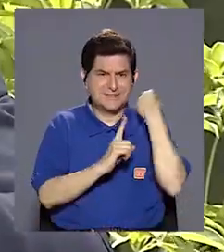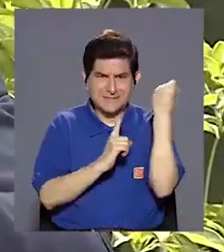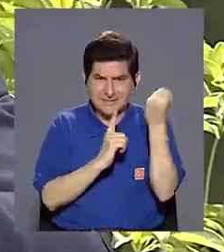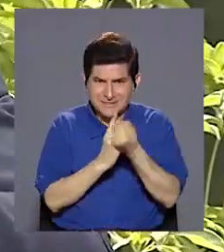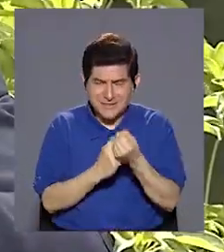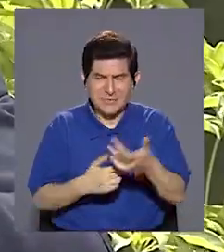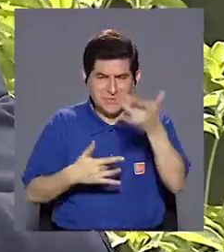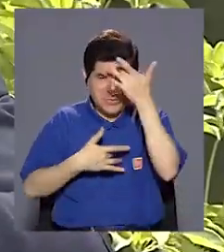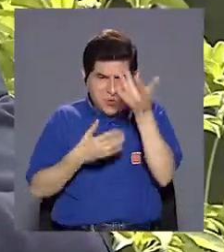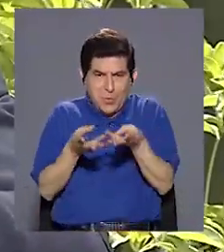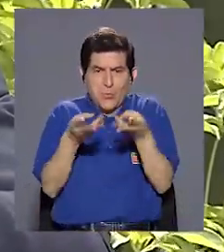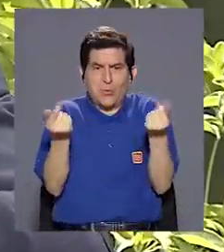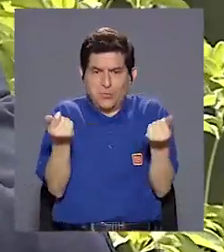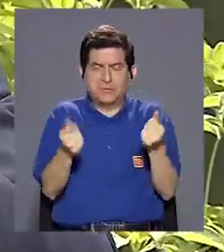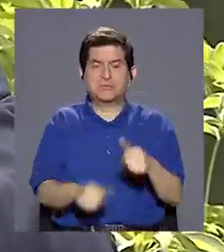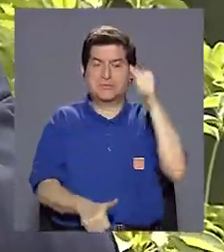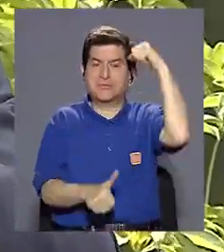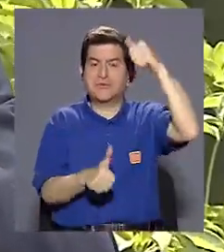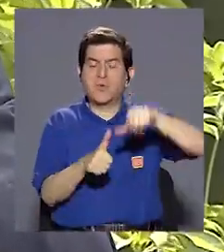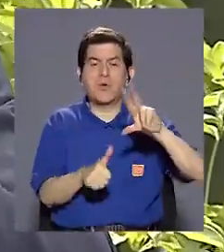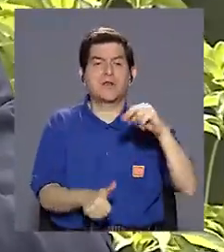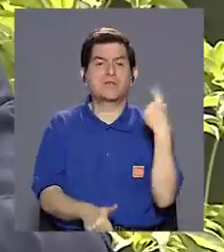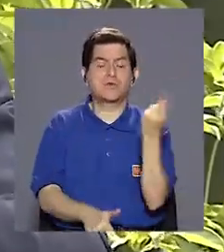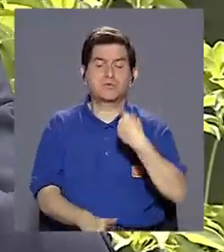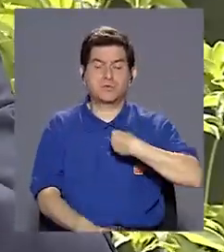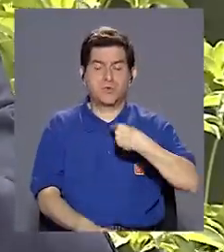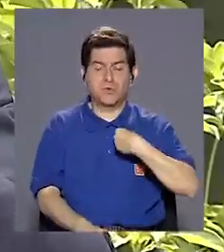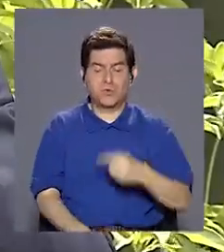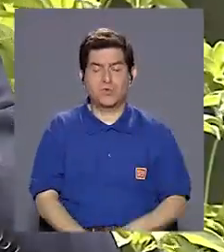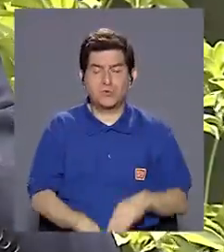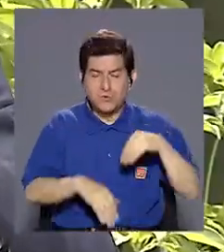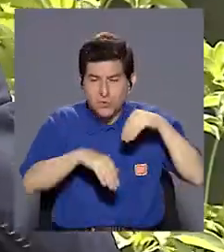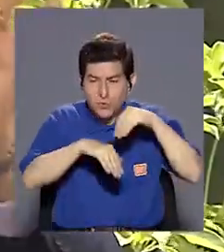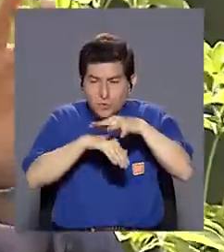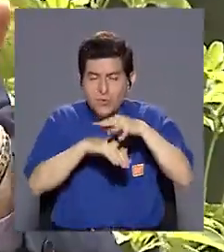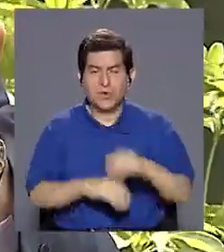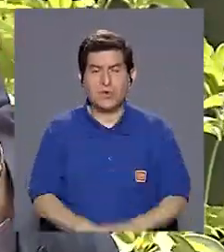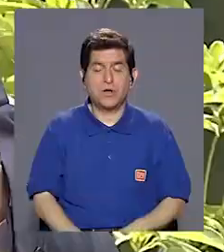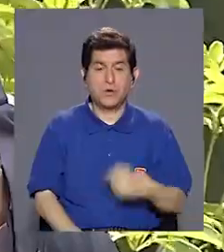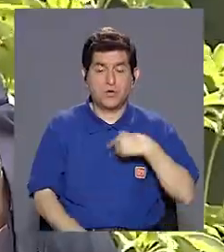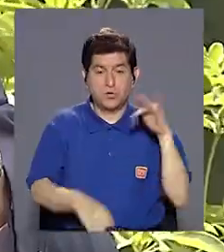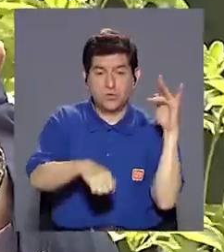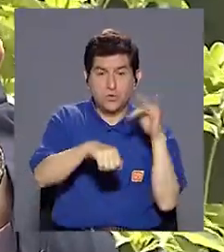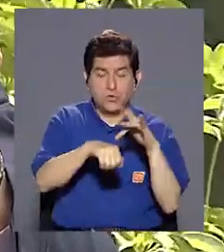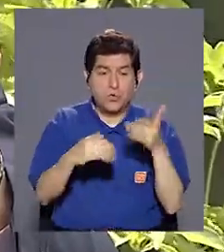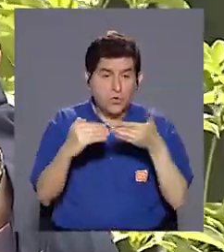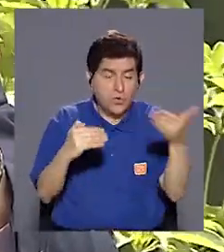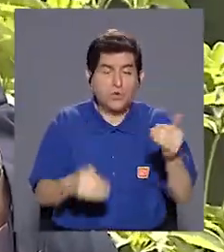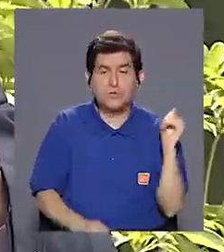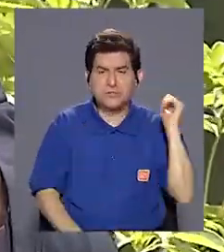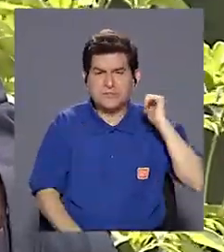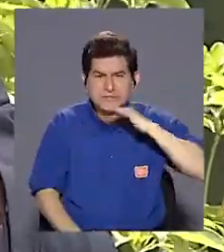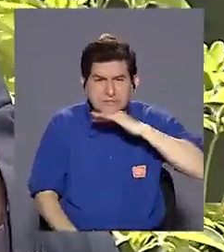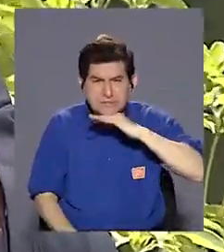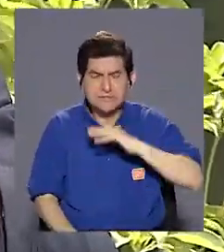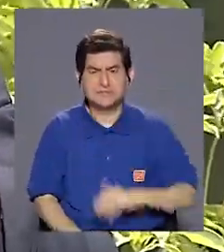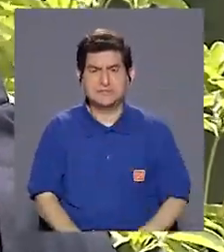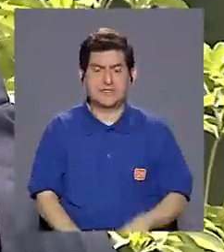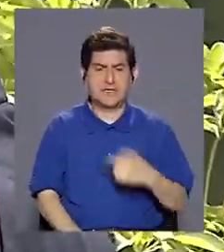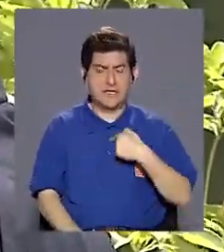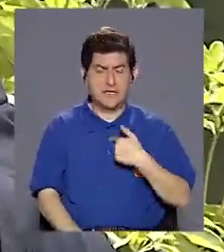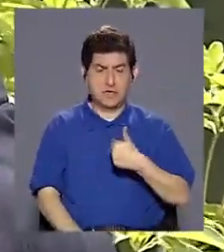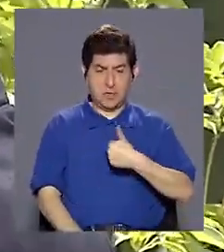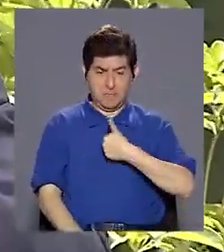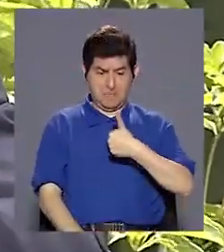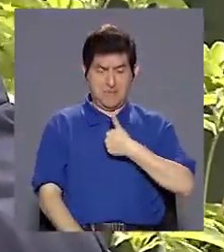tipo de enfermedades. Recordemos que no solamente yo me puedo transmitir, cuando yo toco un objeto infectado, contaminado más bien, y